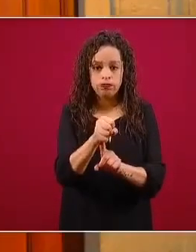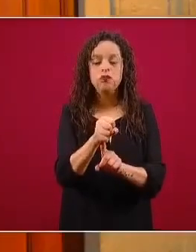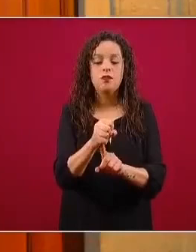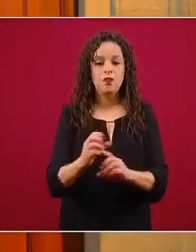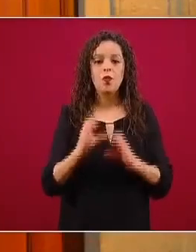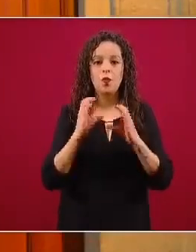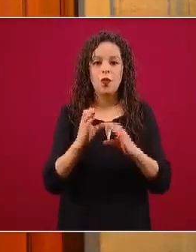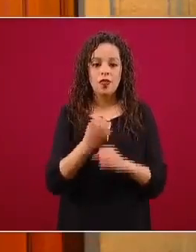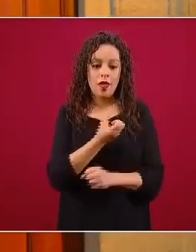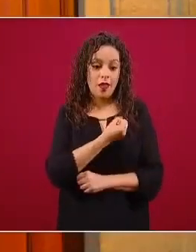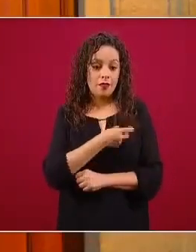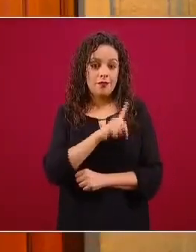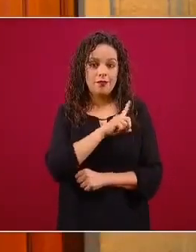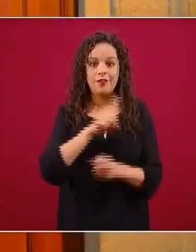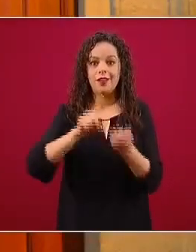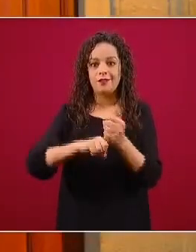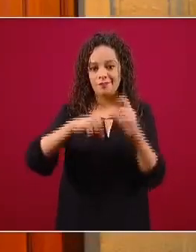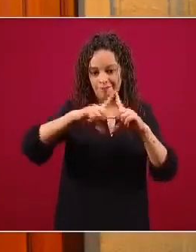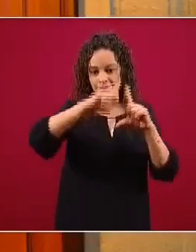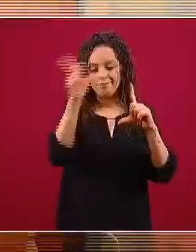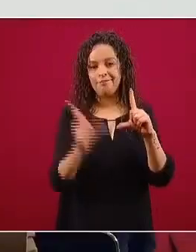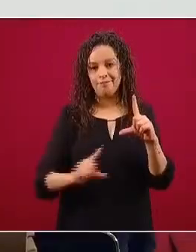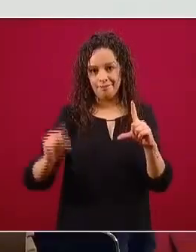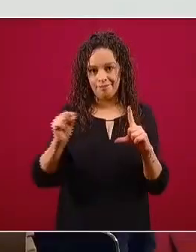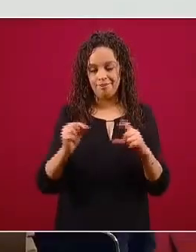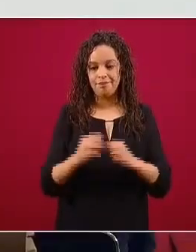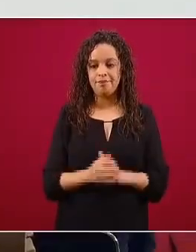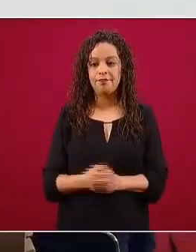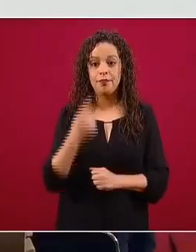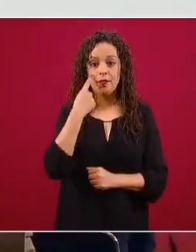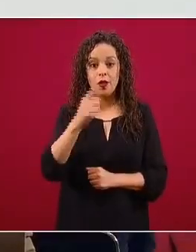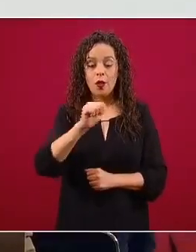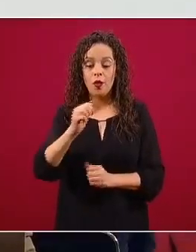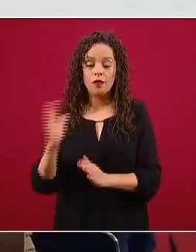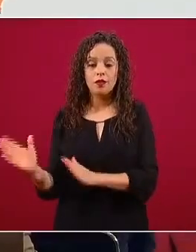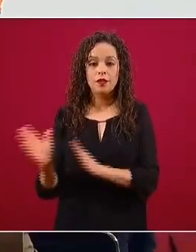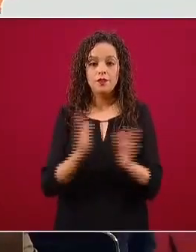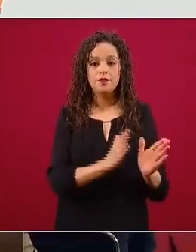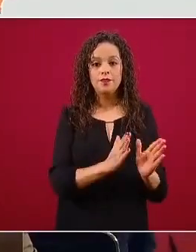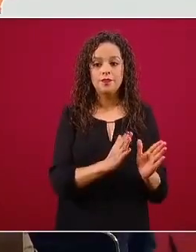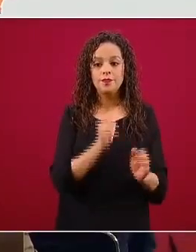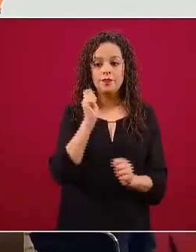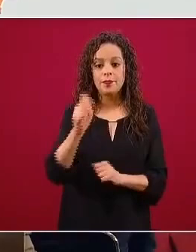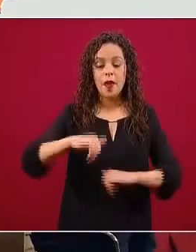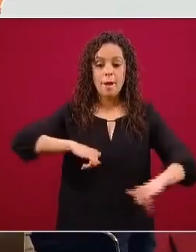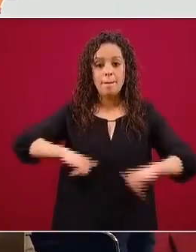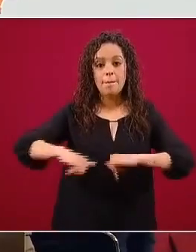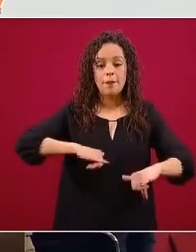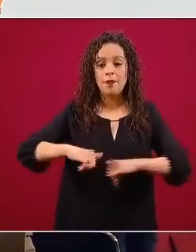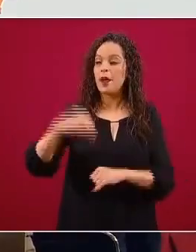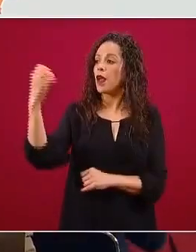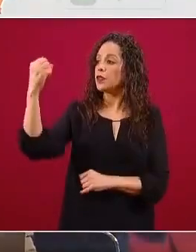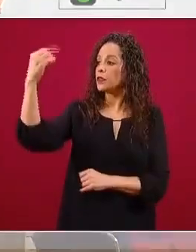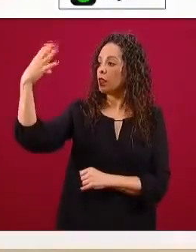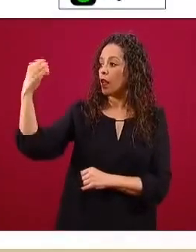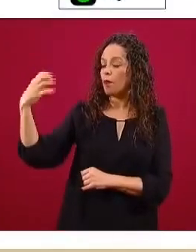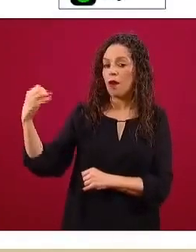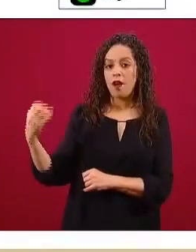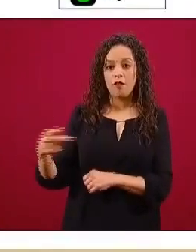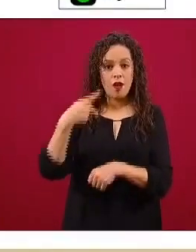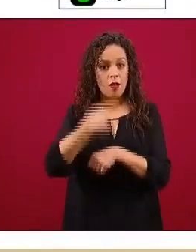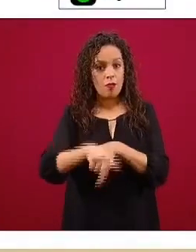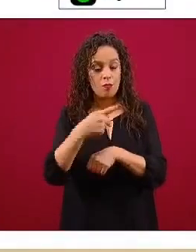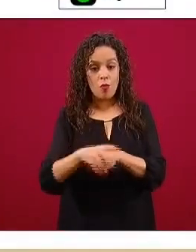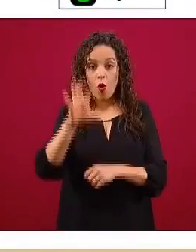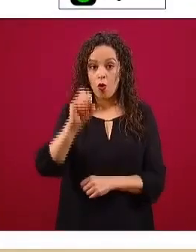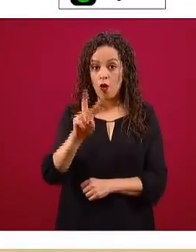salud poblacional. Veamos la siguiente diapositiva, que es precisamente el semáforo de riesgo COVID, que se encuentra